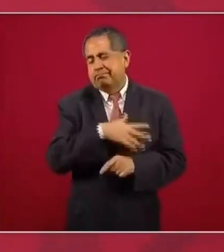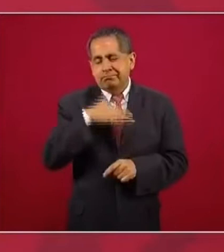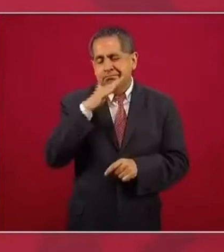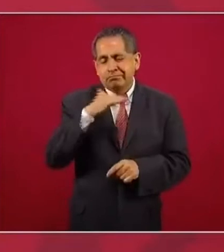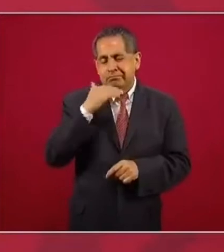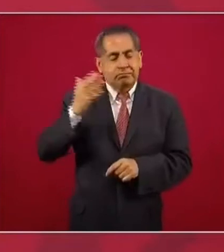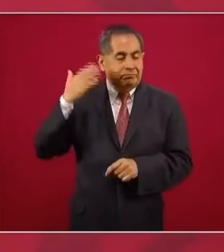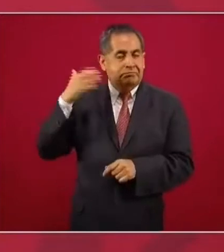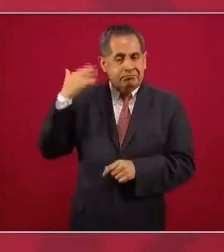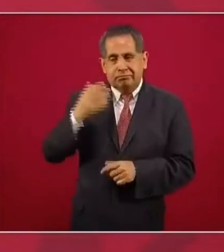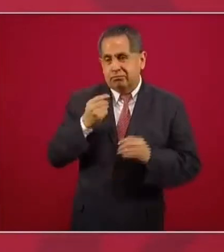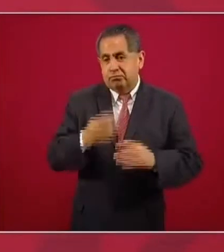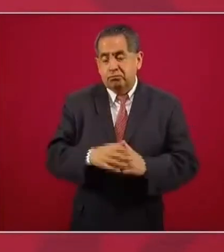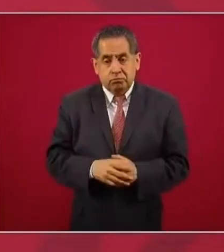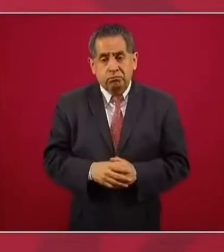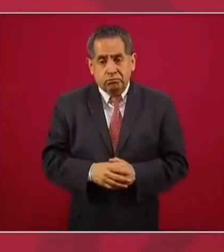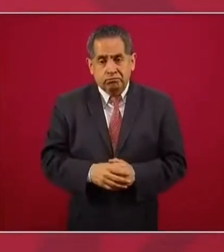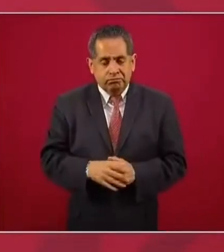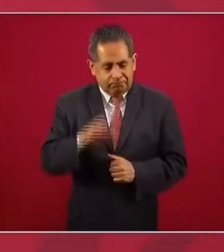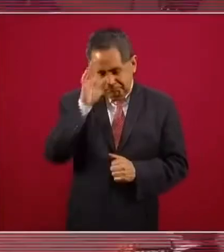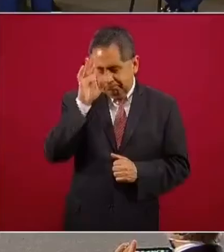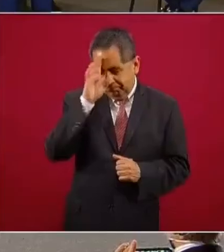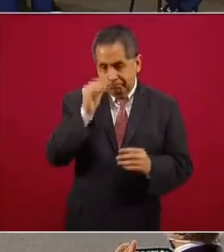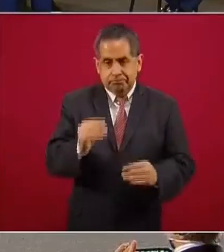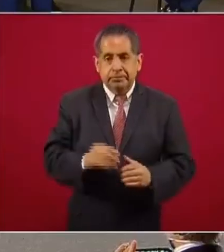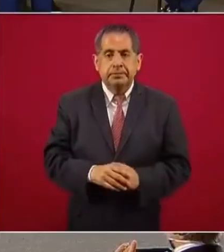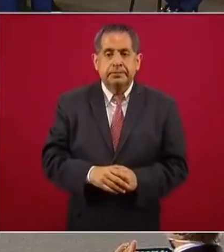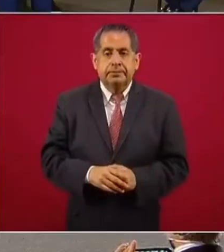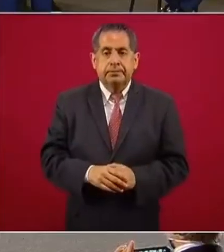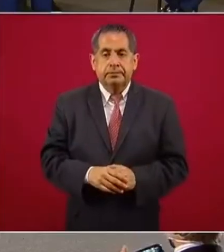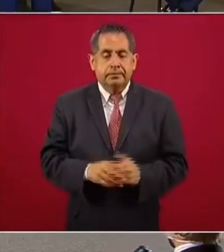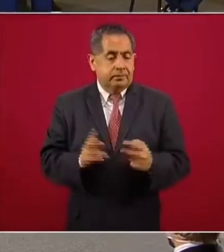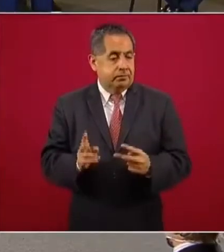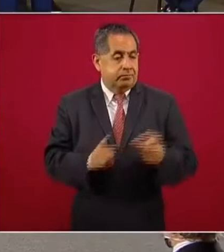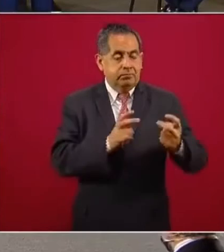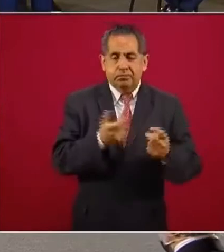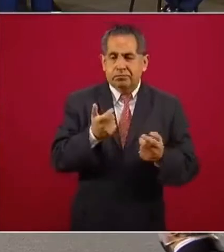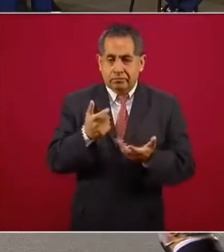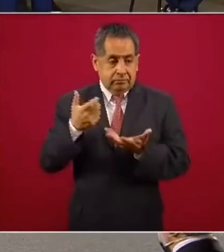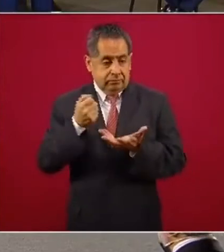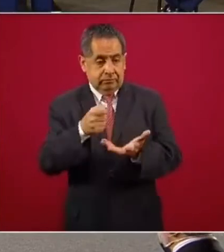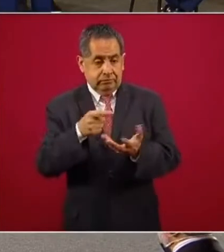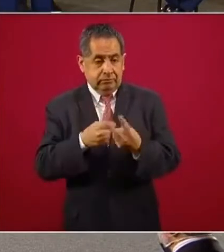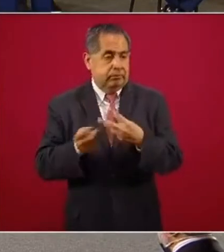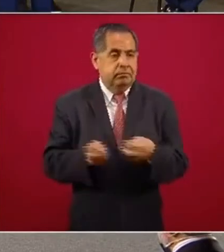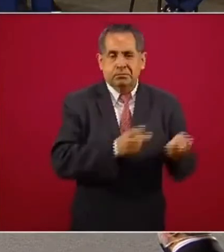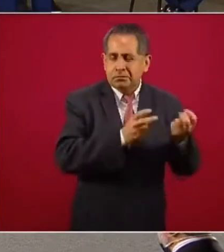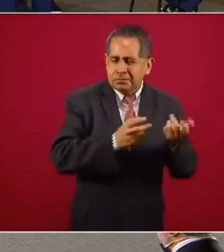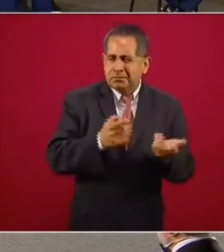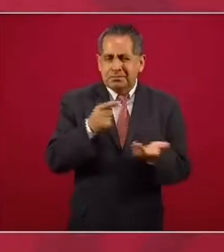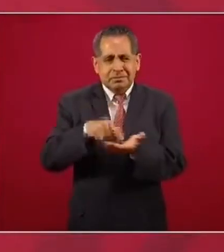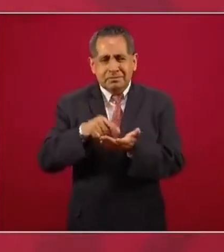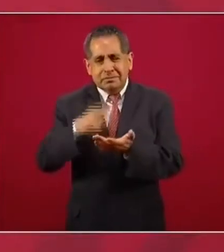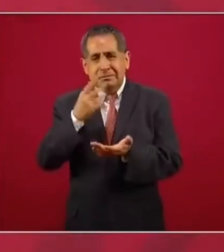esos extremos se ha llegado. Se roban hasta el dinero de las medicinas.